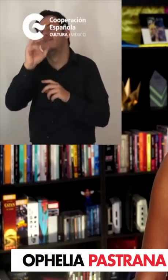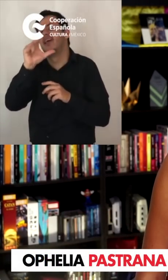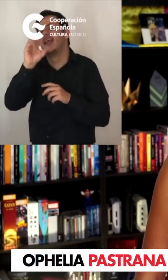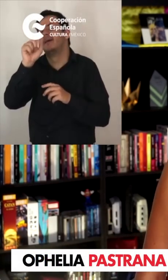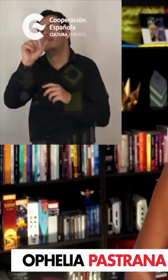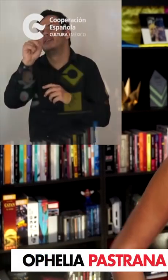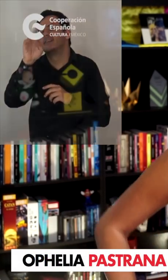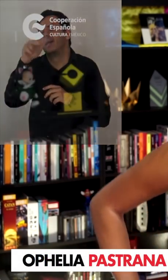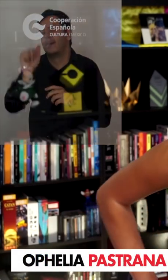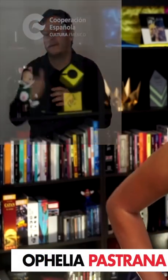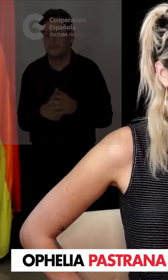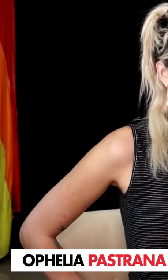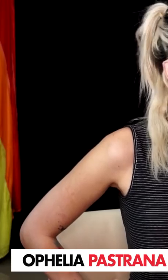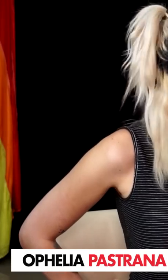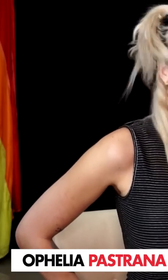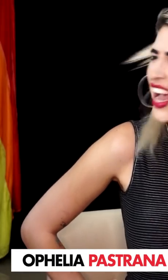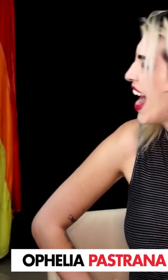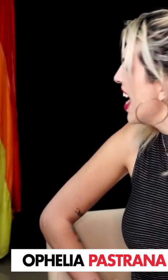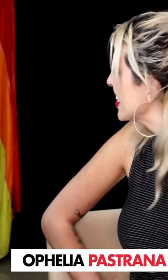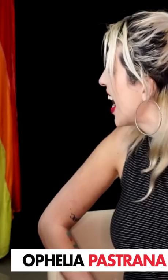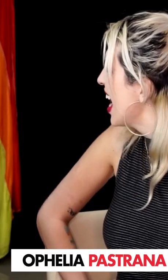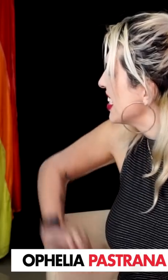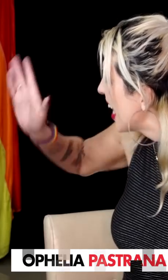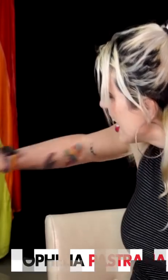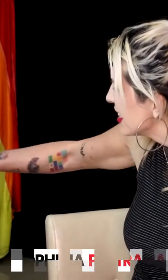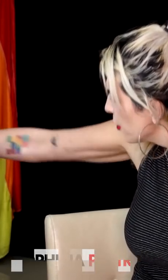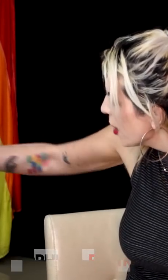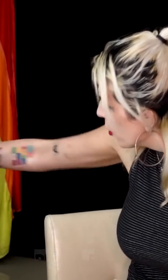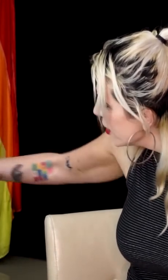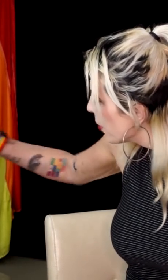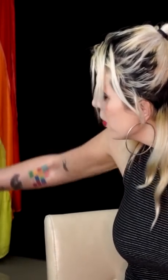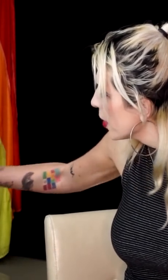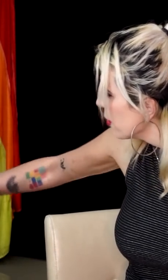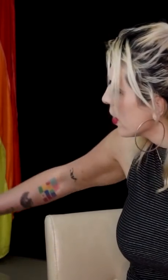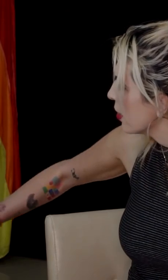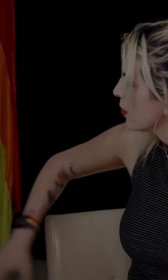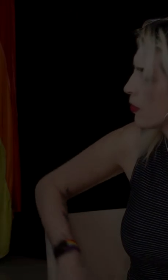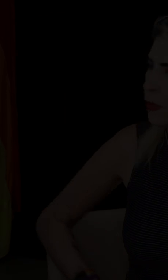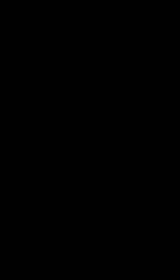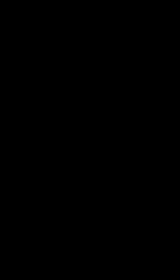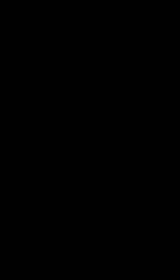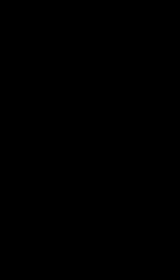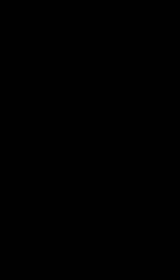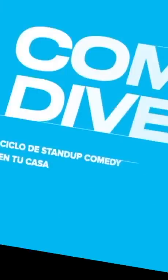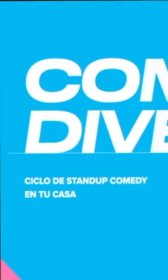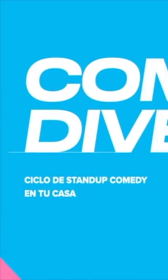Pastrana. Ofelia a través del gato. Ya voy.